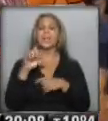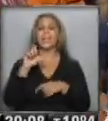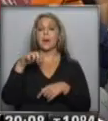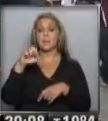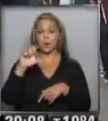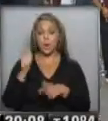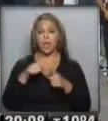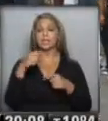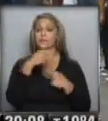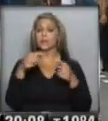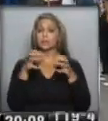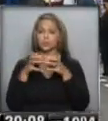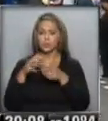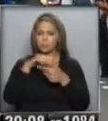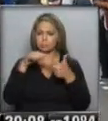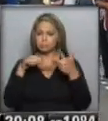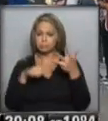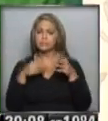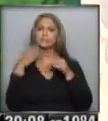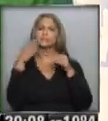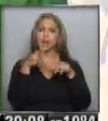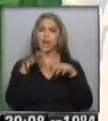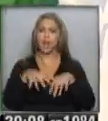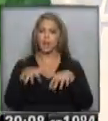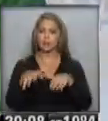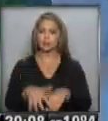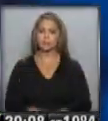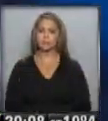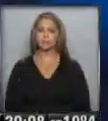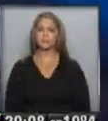Corriente Clasista y Combativa, entre otras.